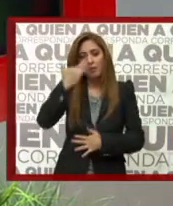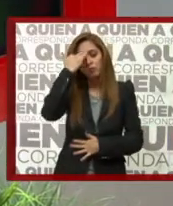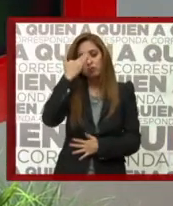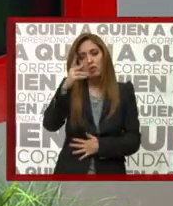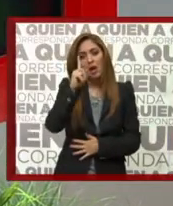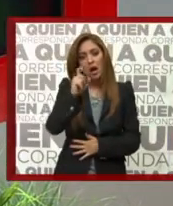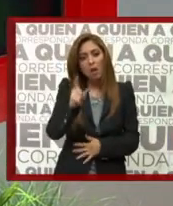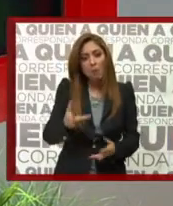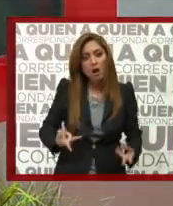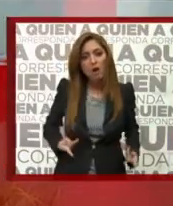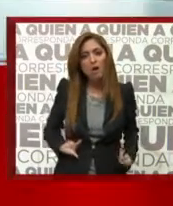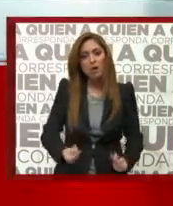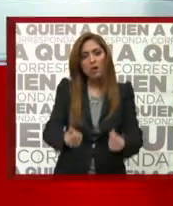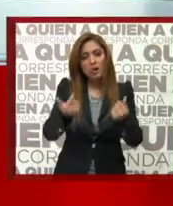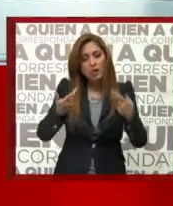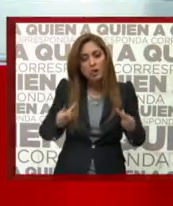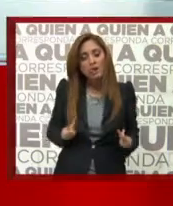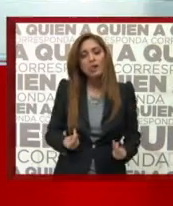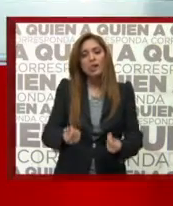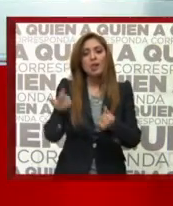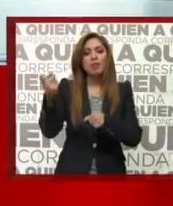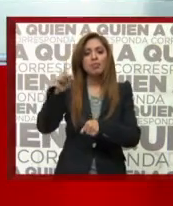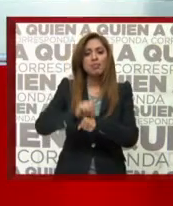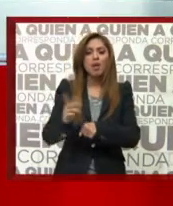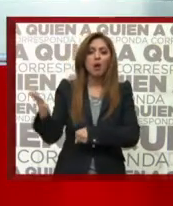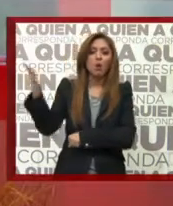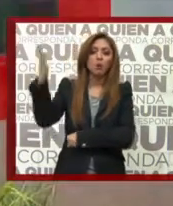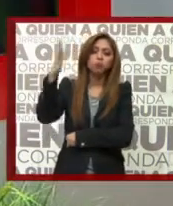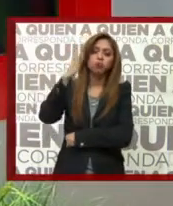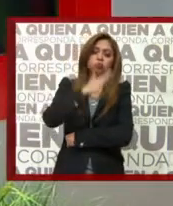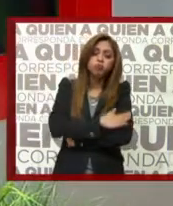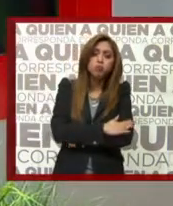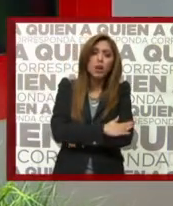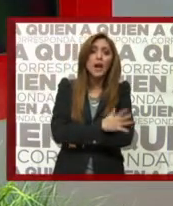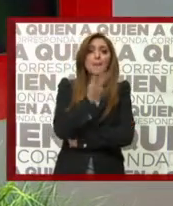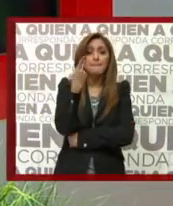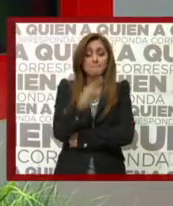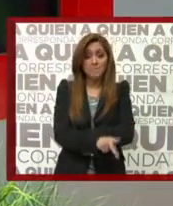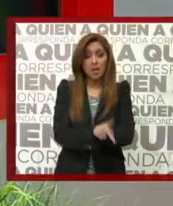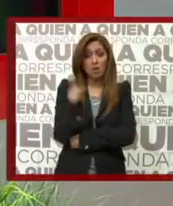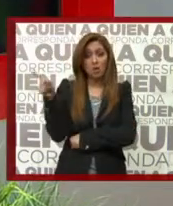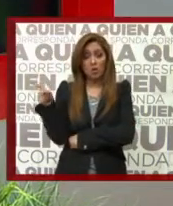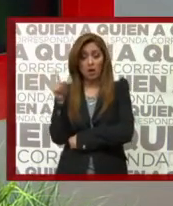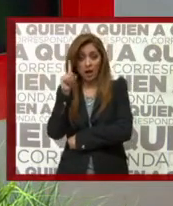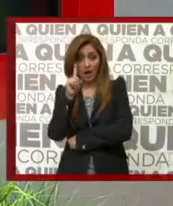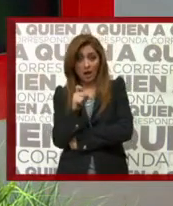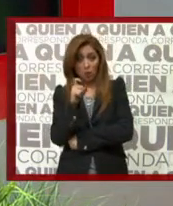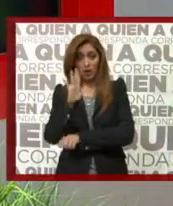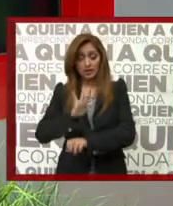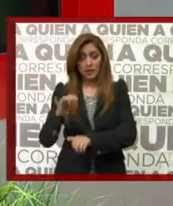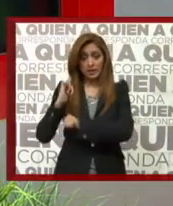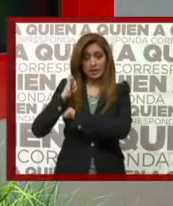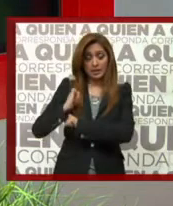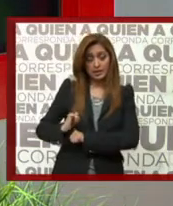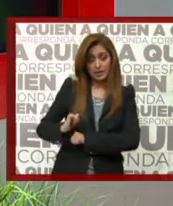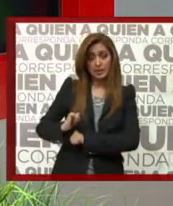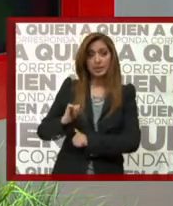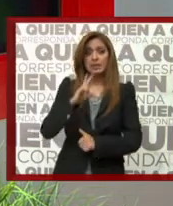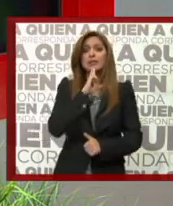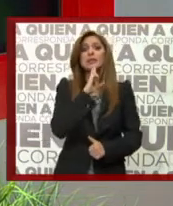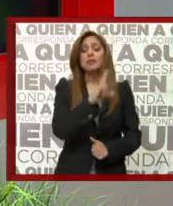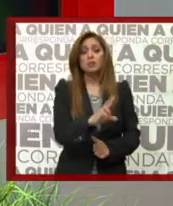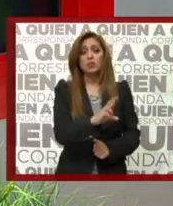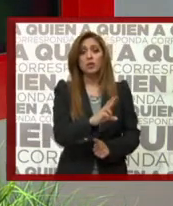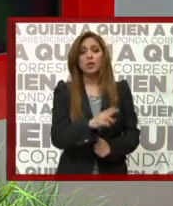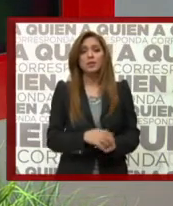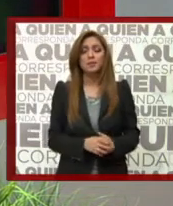la cantidad de agua que se tira todo el día. El problema es que ya contestaron los del agua, los encargados del sistema de aguas,